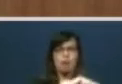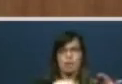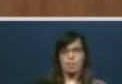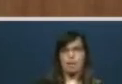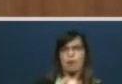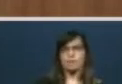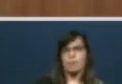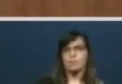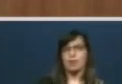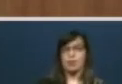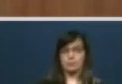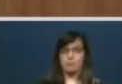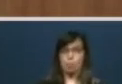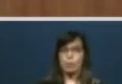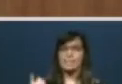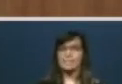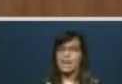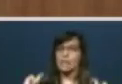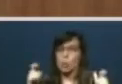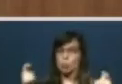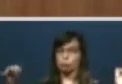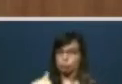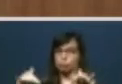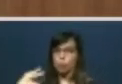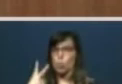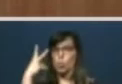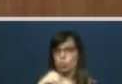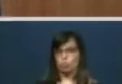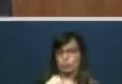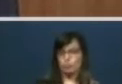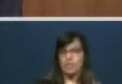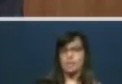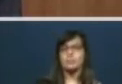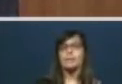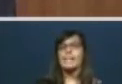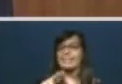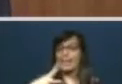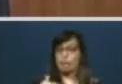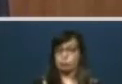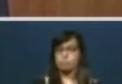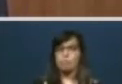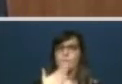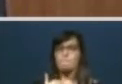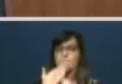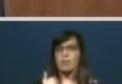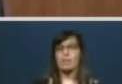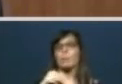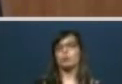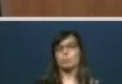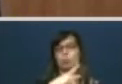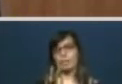que ha celebrado ya dos cumbres en oviedo y zaragoza y cuyo tercer encuentro tendrá lugar en mérida el próximo día